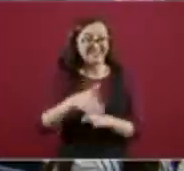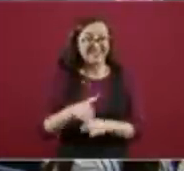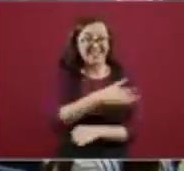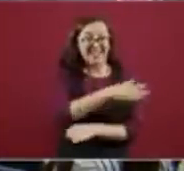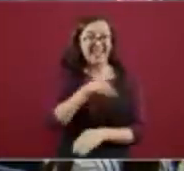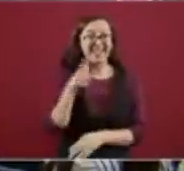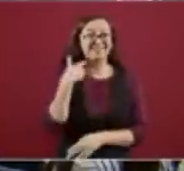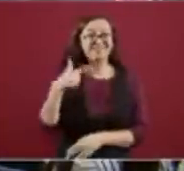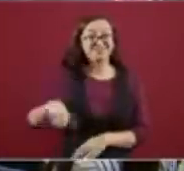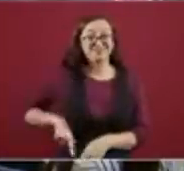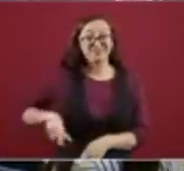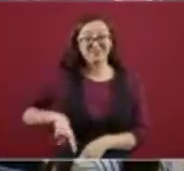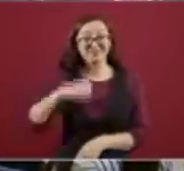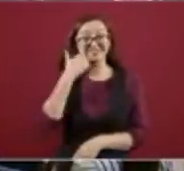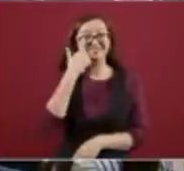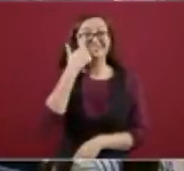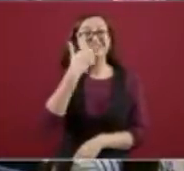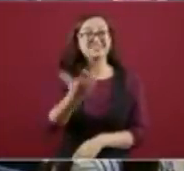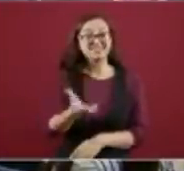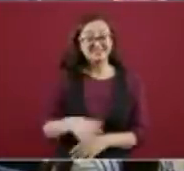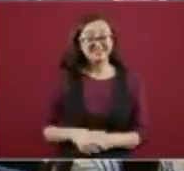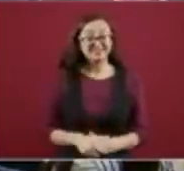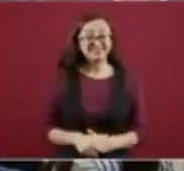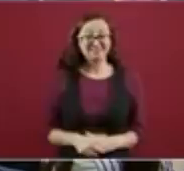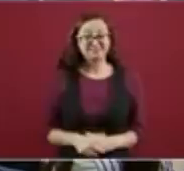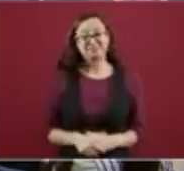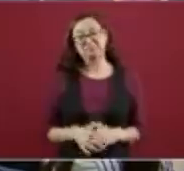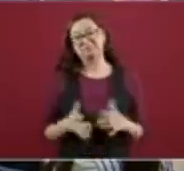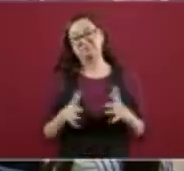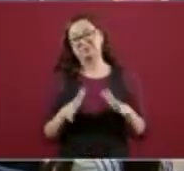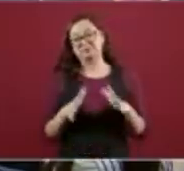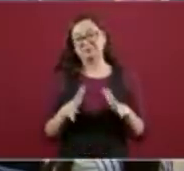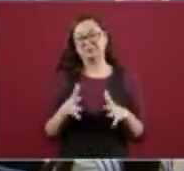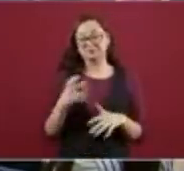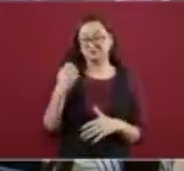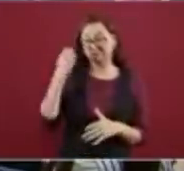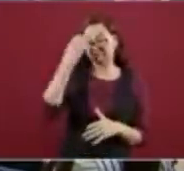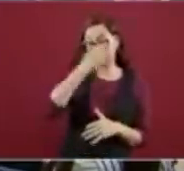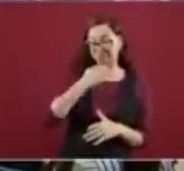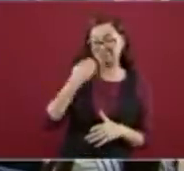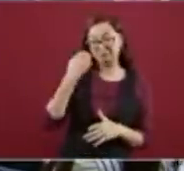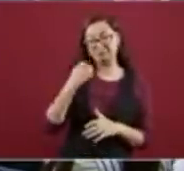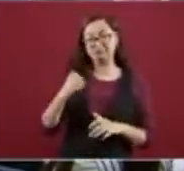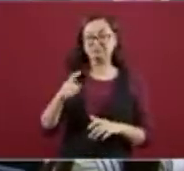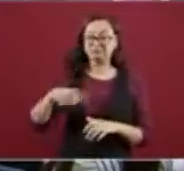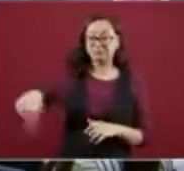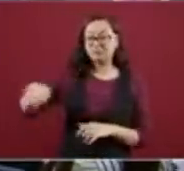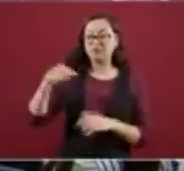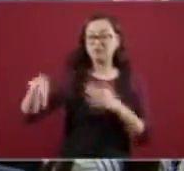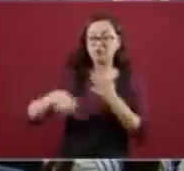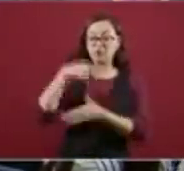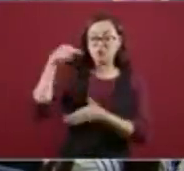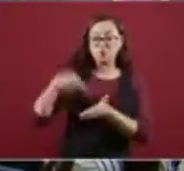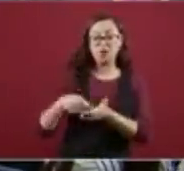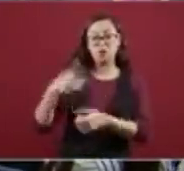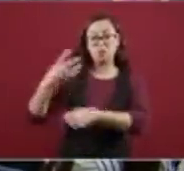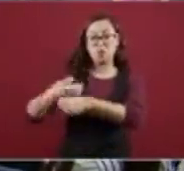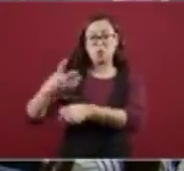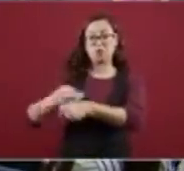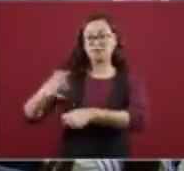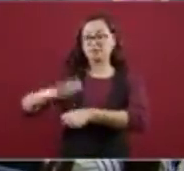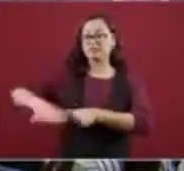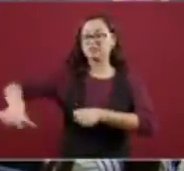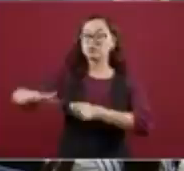se estimaba, de acuerdo al avalú, vender ese